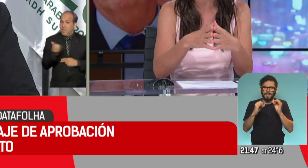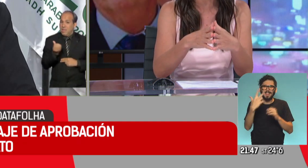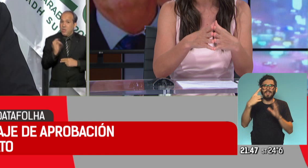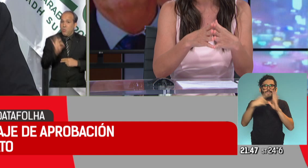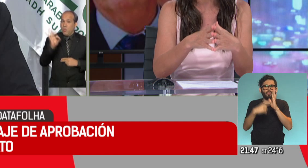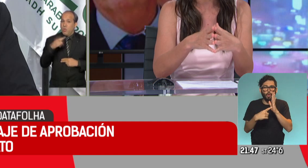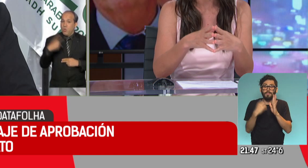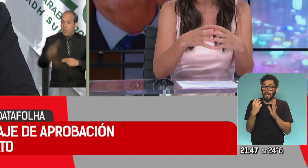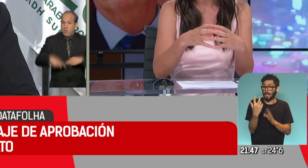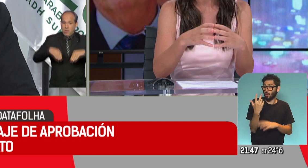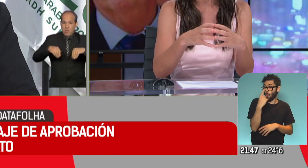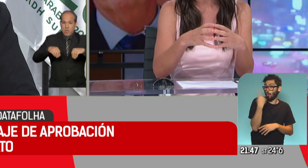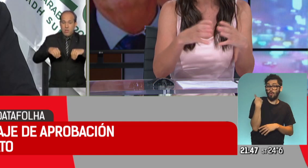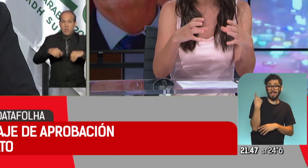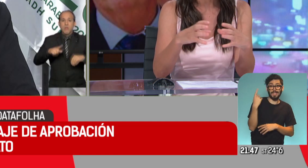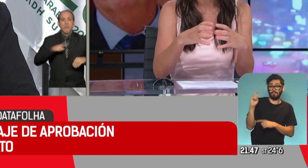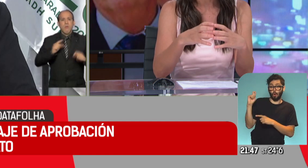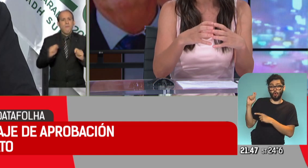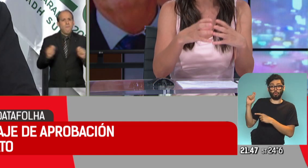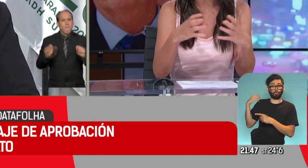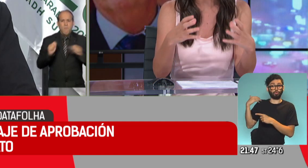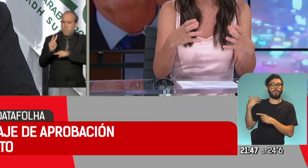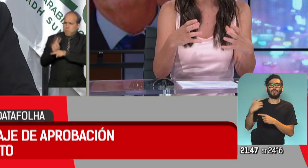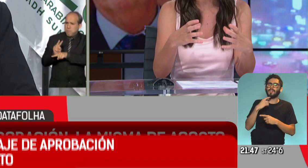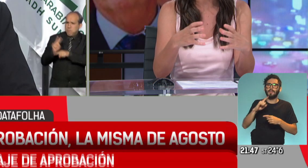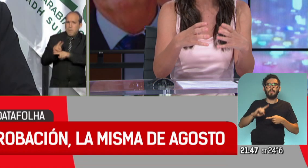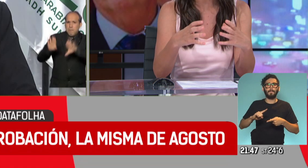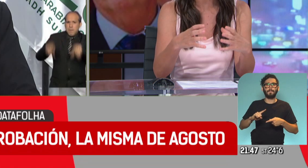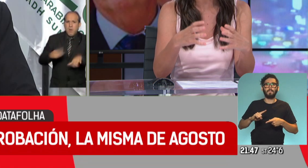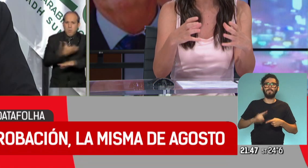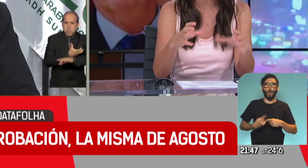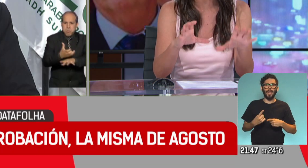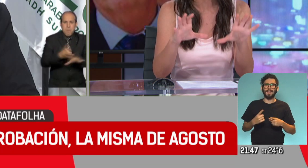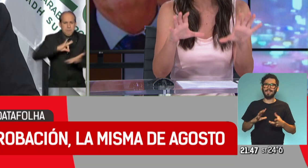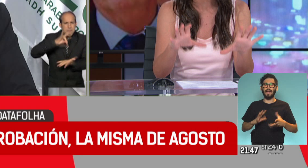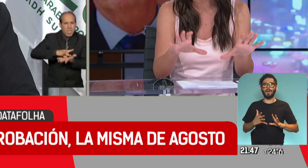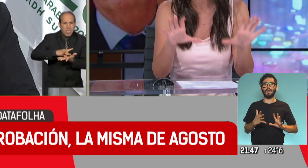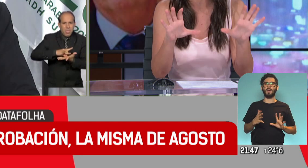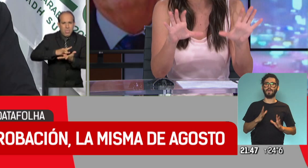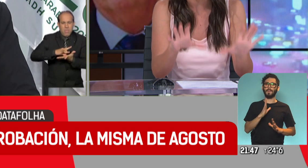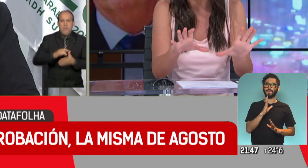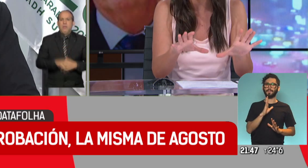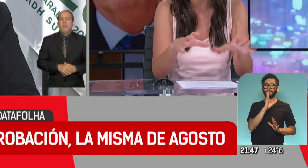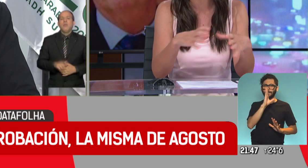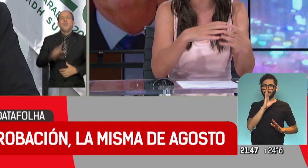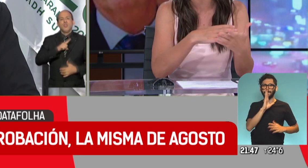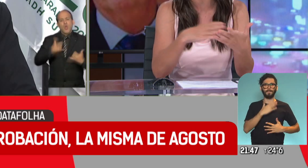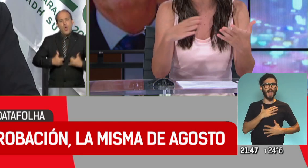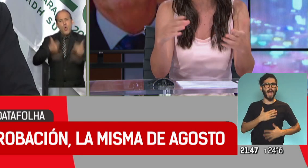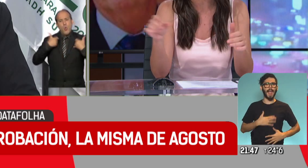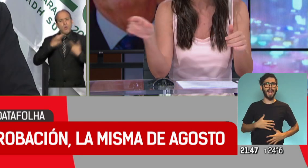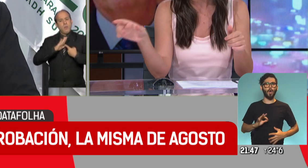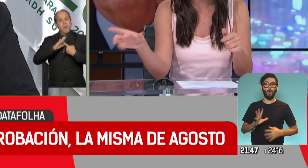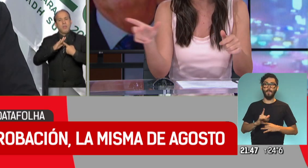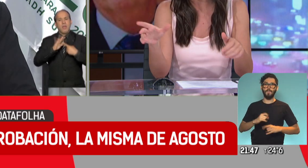últimos meses sobre todo una política de moderación, es decir, plantear un Bolsonaro un poco más tranquilo, es decir, que no salga tan